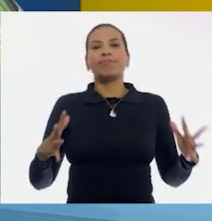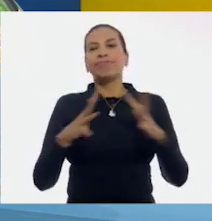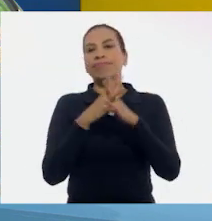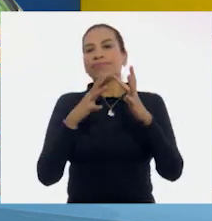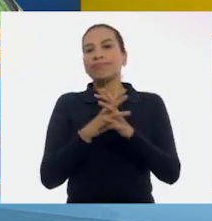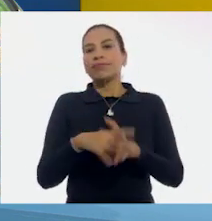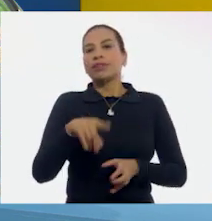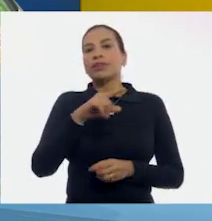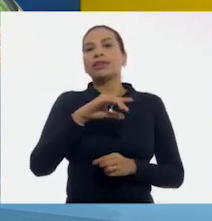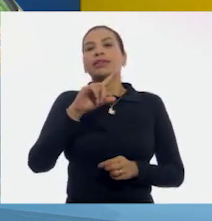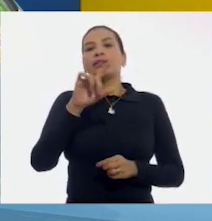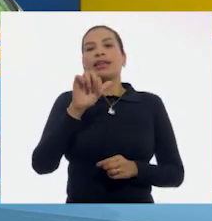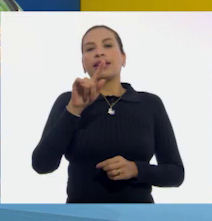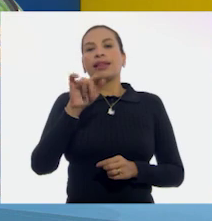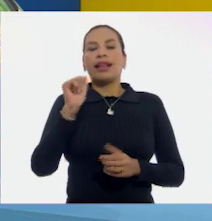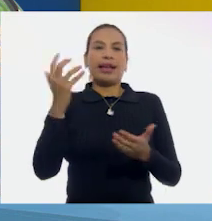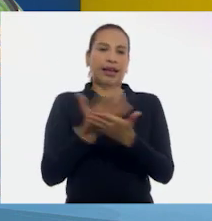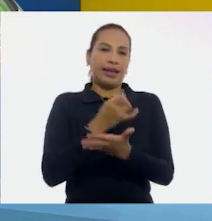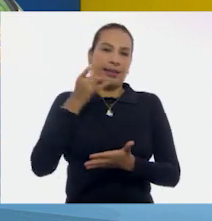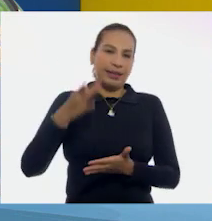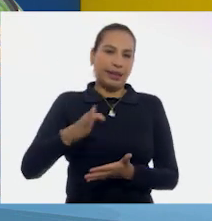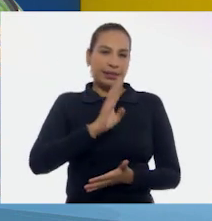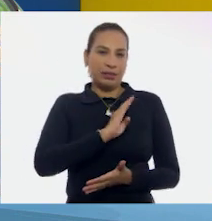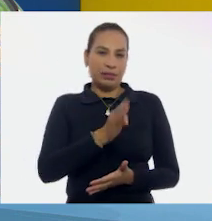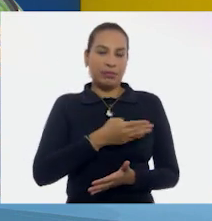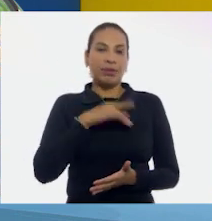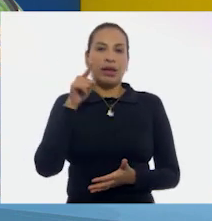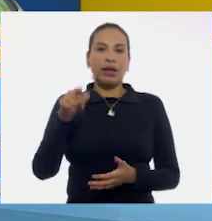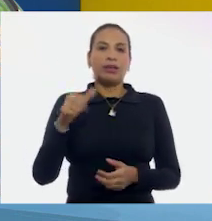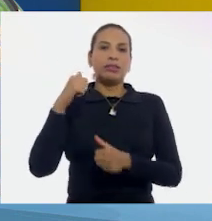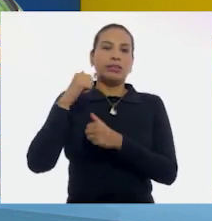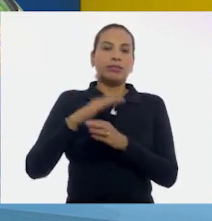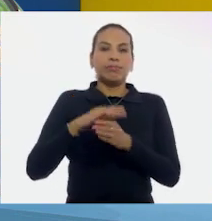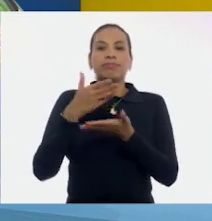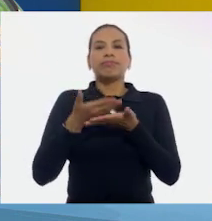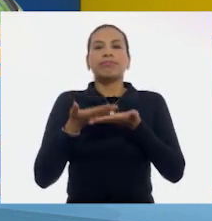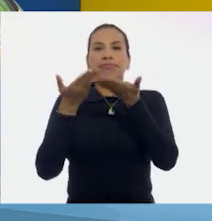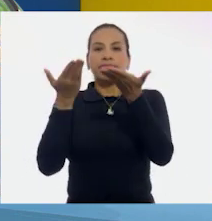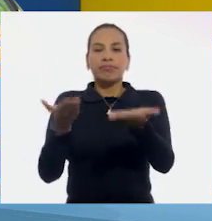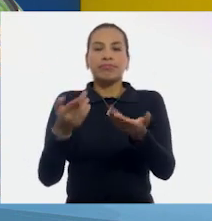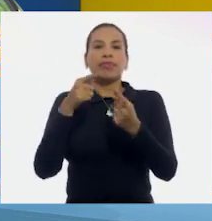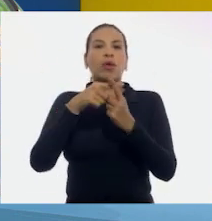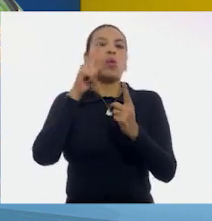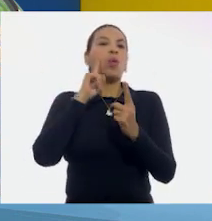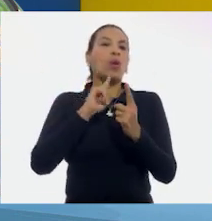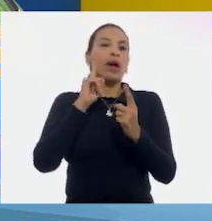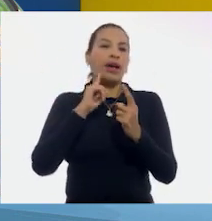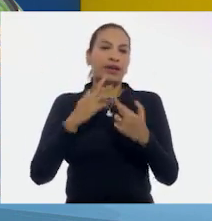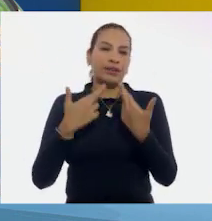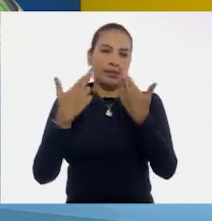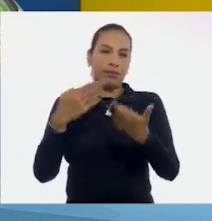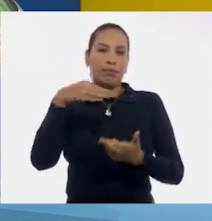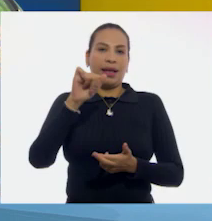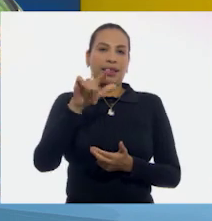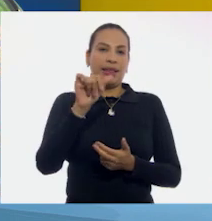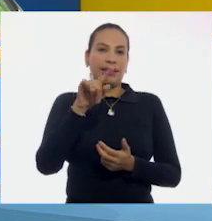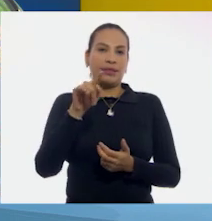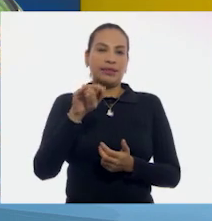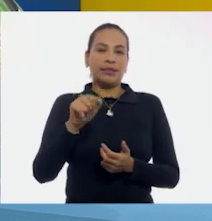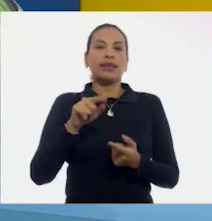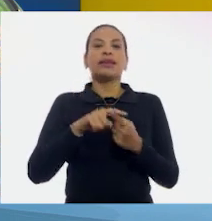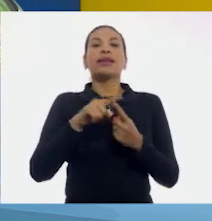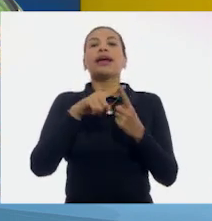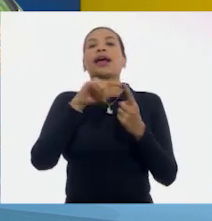Centla, ganada por los españoles. Ahí, el cacique obsequió a Cortés a Malintzin. Tanto Aguilar